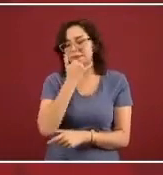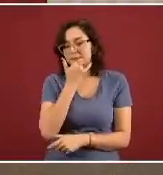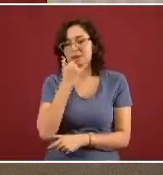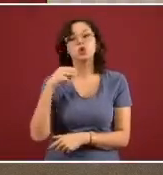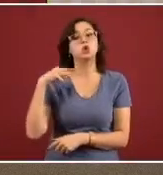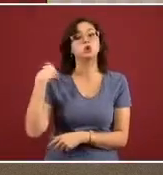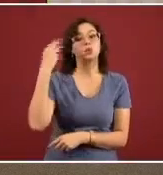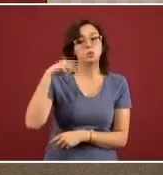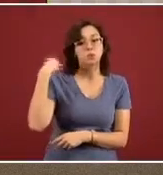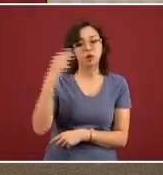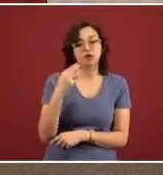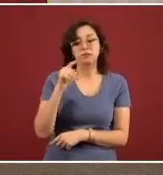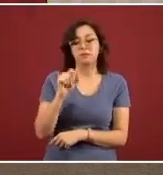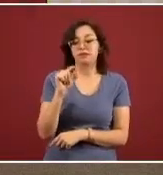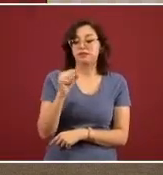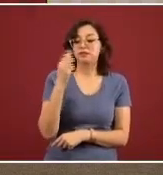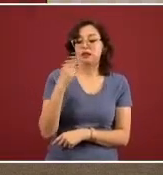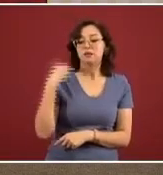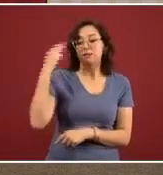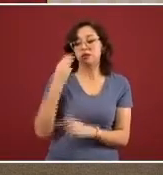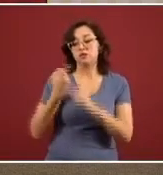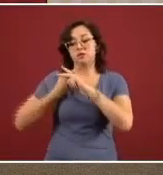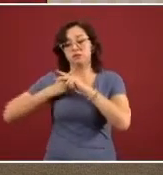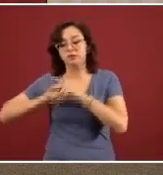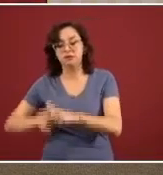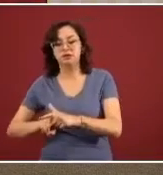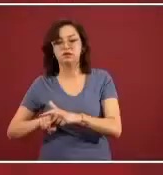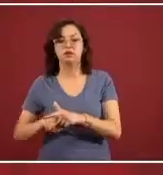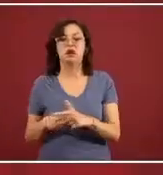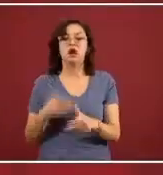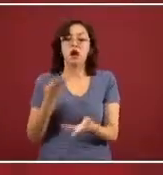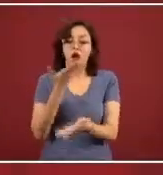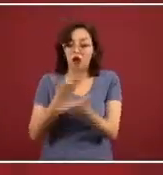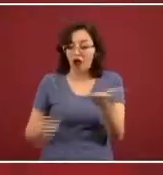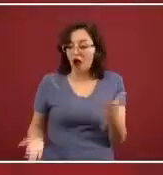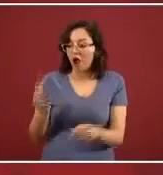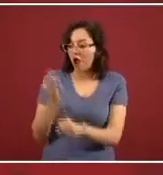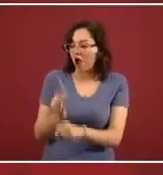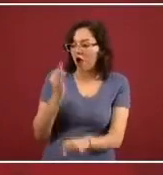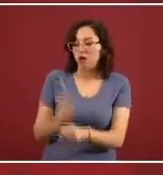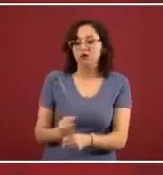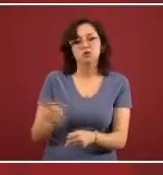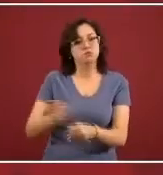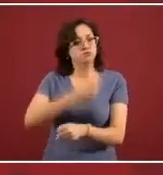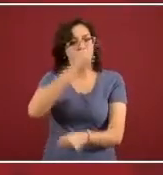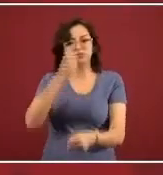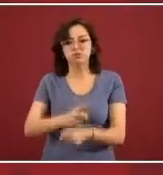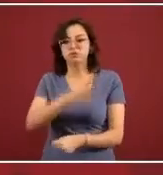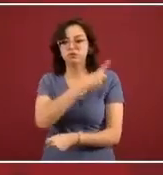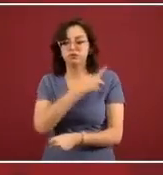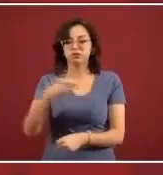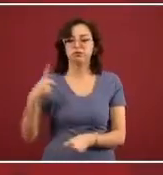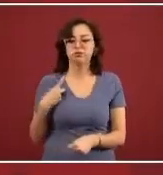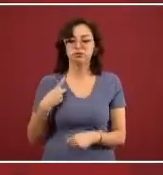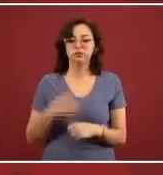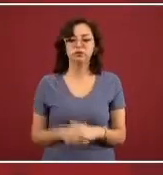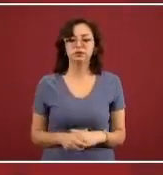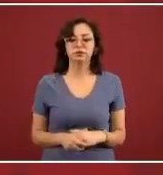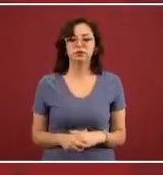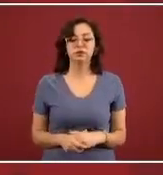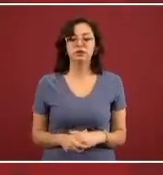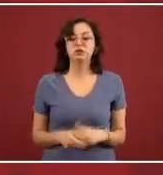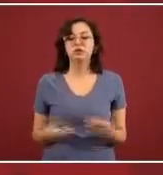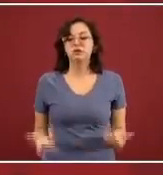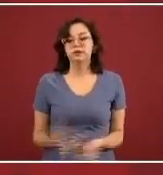entraron en vigor el 23 de marzo, y es ahora donde tenemos que ejercerlas. Se ha contemplado, y así está dispuesto en